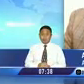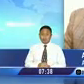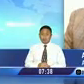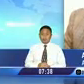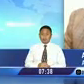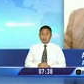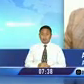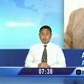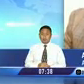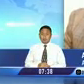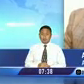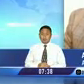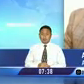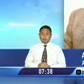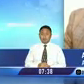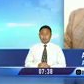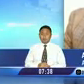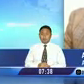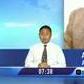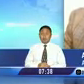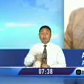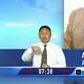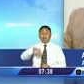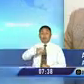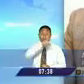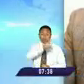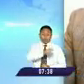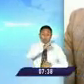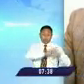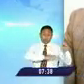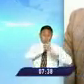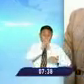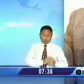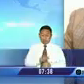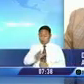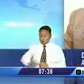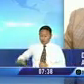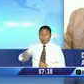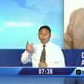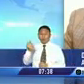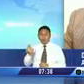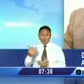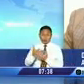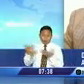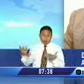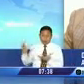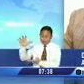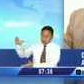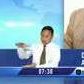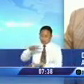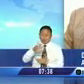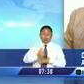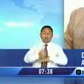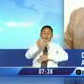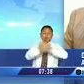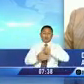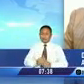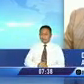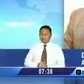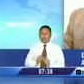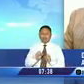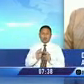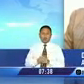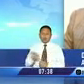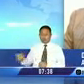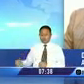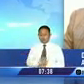activos. Cuando se ratifique el estado de inocencia, se devuelve el dinero. El juez tiene que ordenarla la